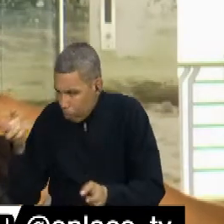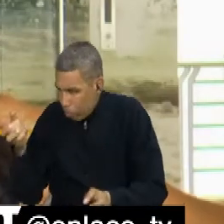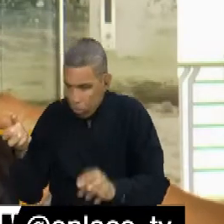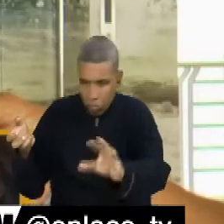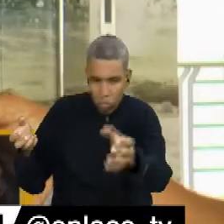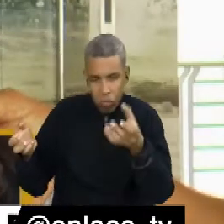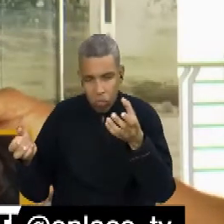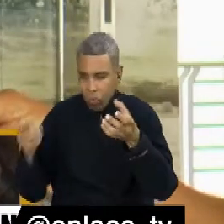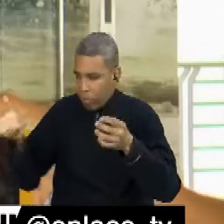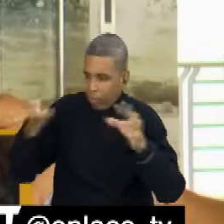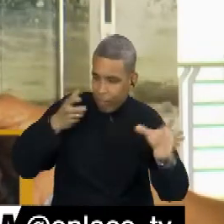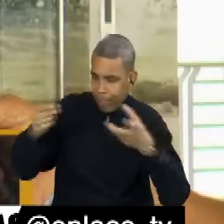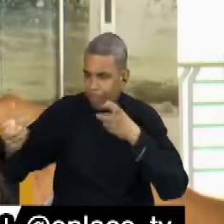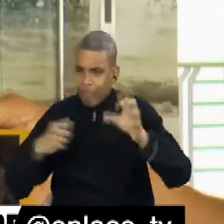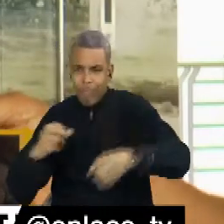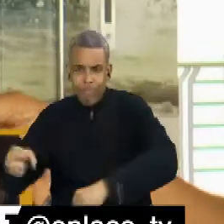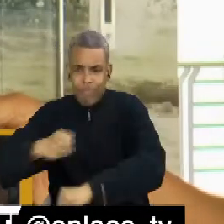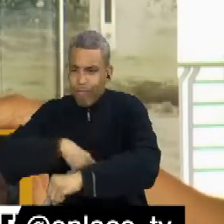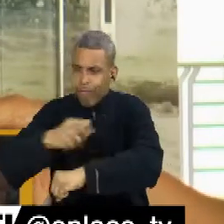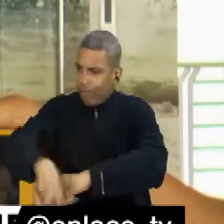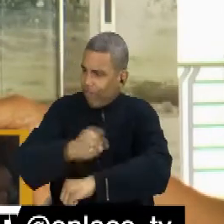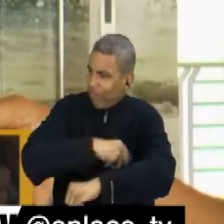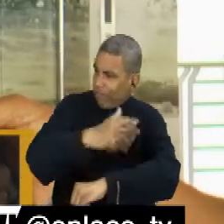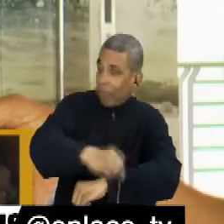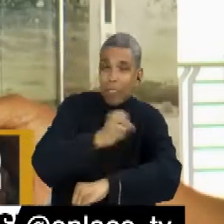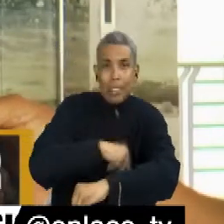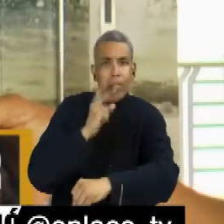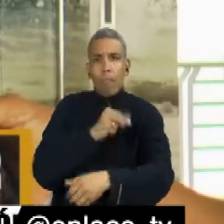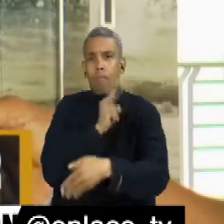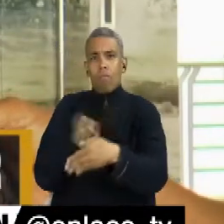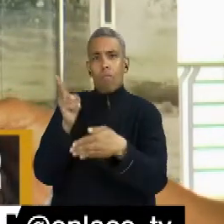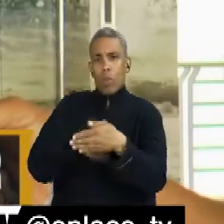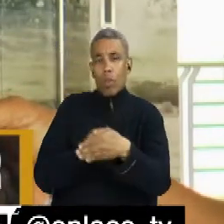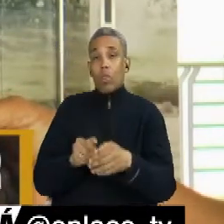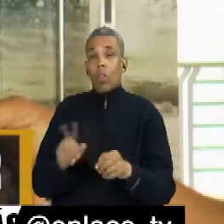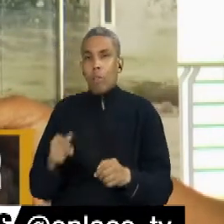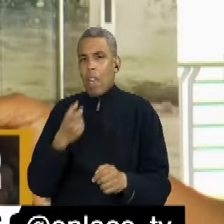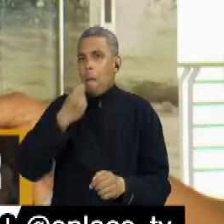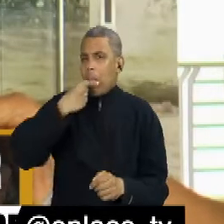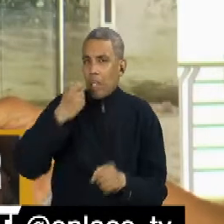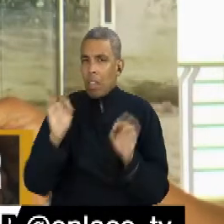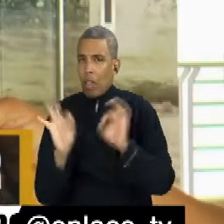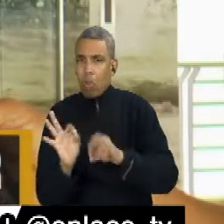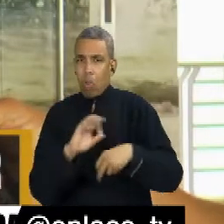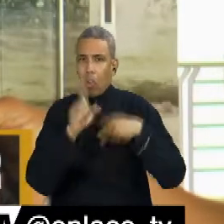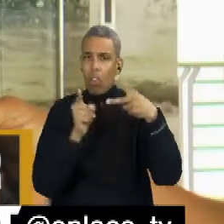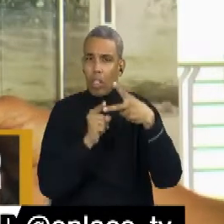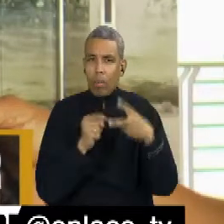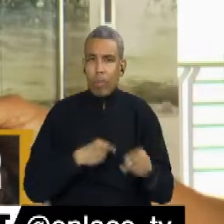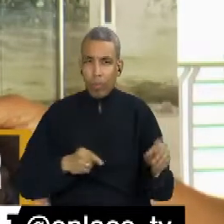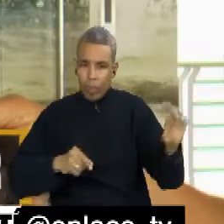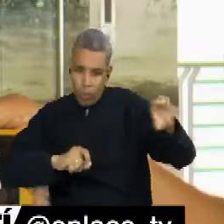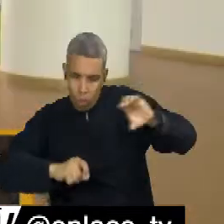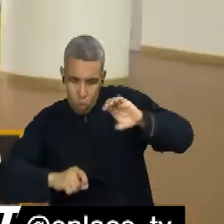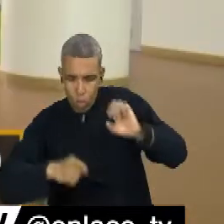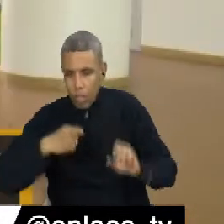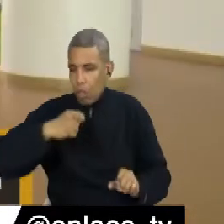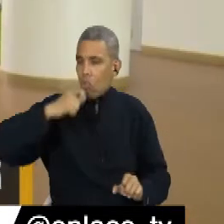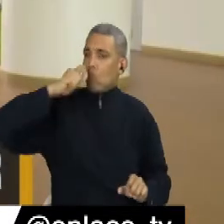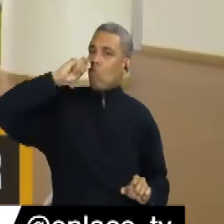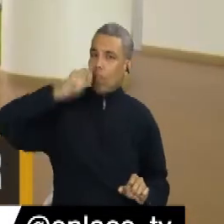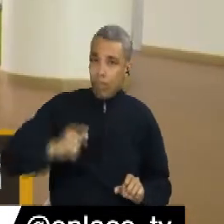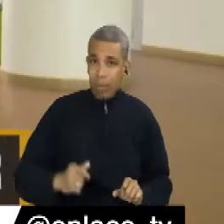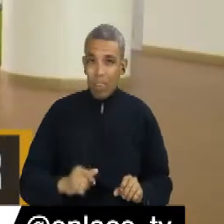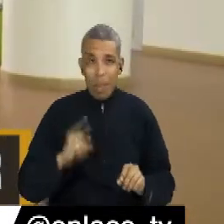no lo comercializan, y en 3 de ellas encontramos presentaciones en jarabe de 300 mililitros y granulado en 250 mililitros.